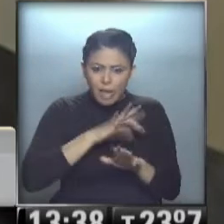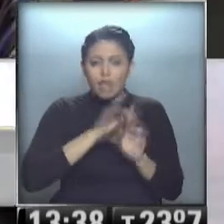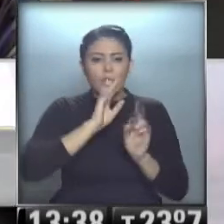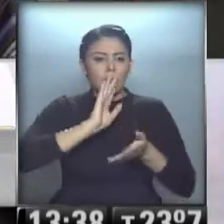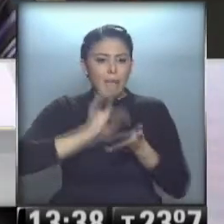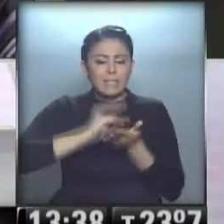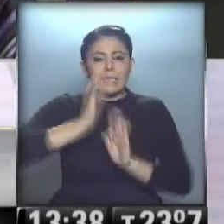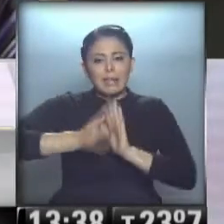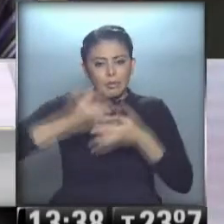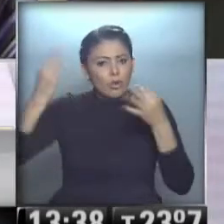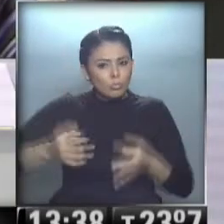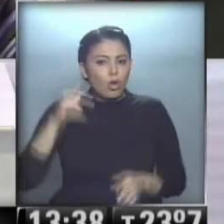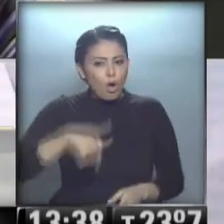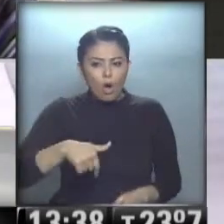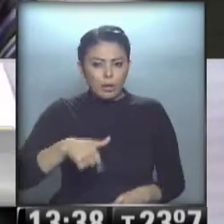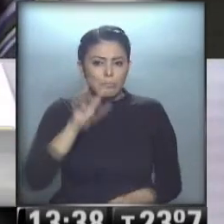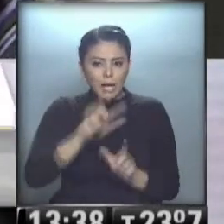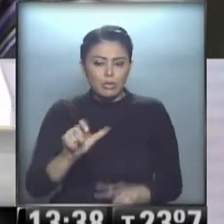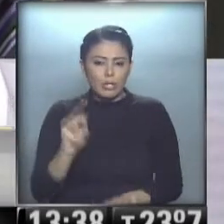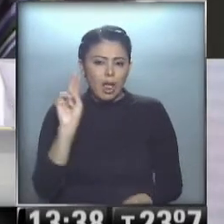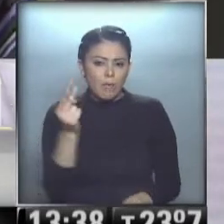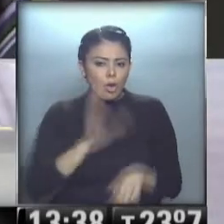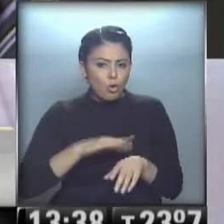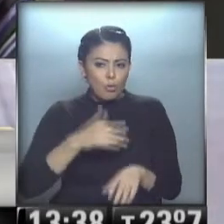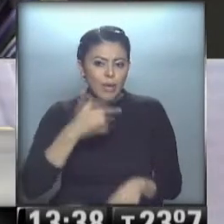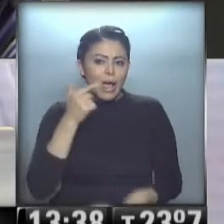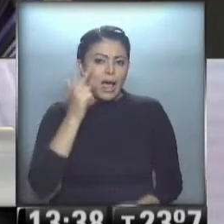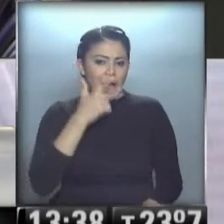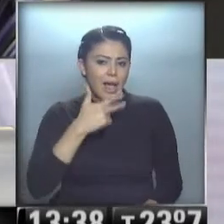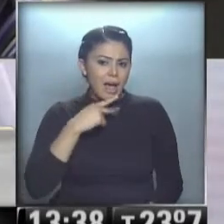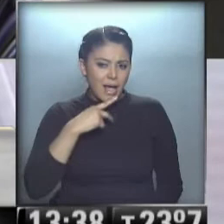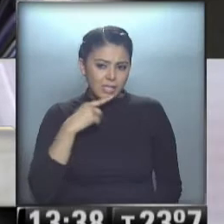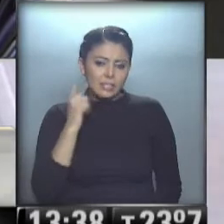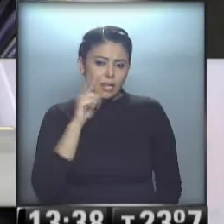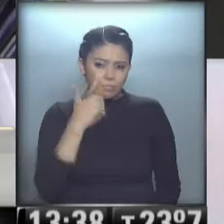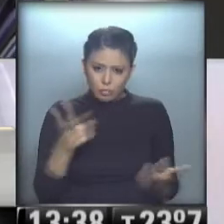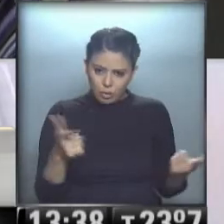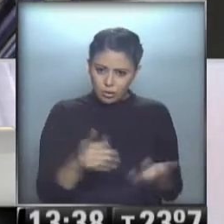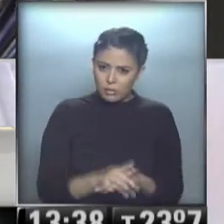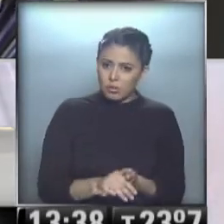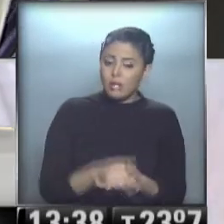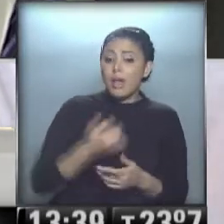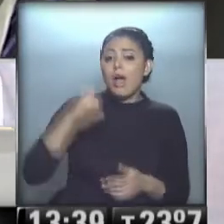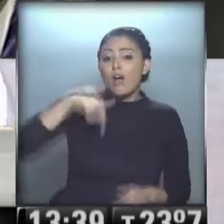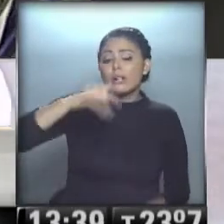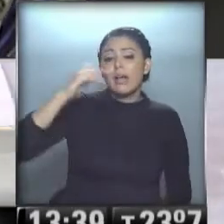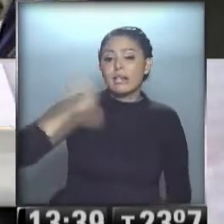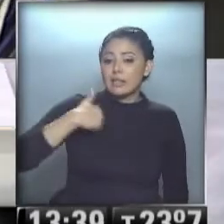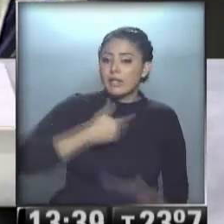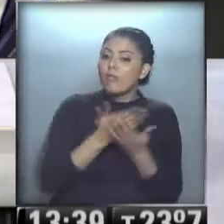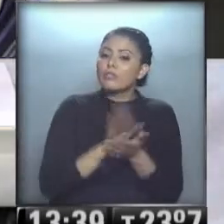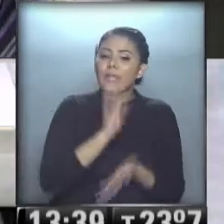tratamiento adecuado hoy nadie muere decida alcance vive actualmente en la argentina tiene oferta universal de